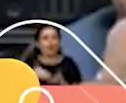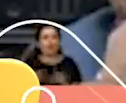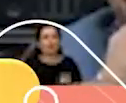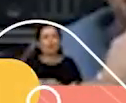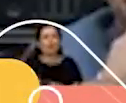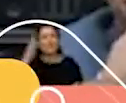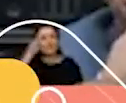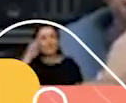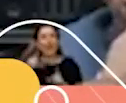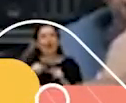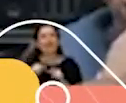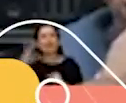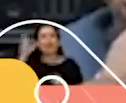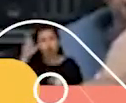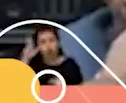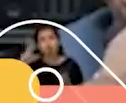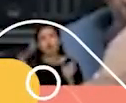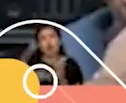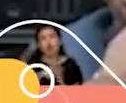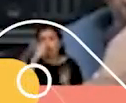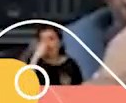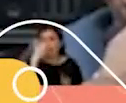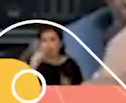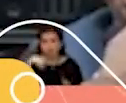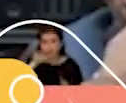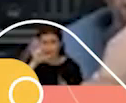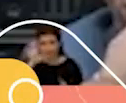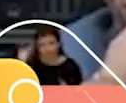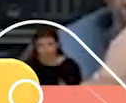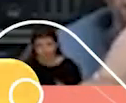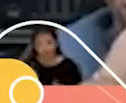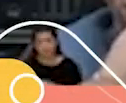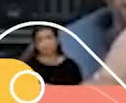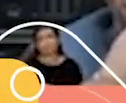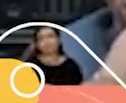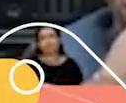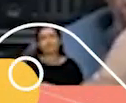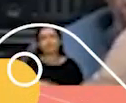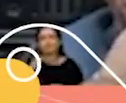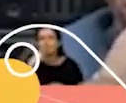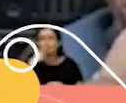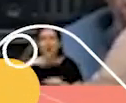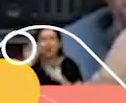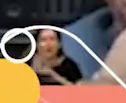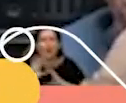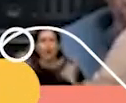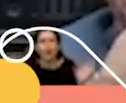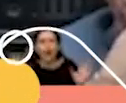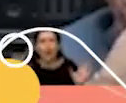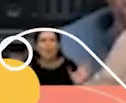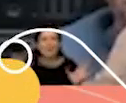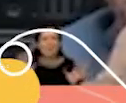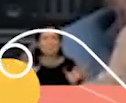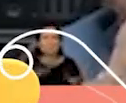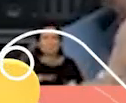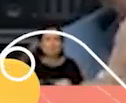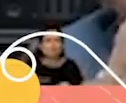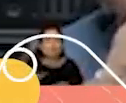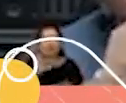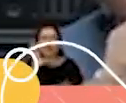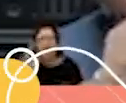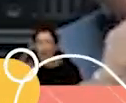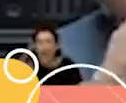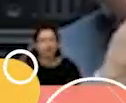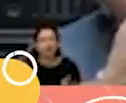levantar la página ni la aplicación y que le haya hacer la cola a la gente tiene 1.150 empleados. Está en la página web de la empresa. Lo vi